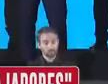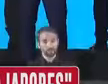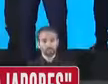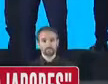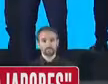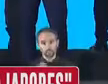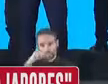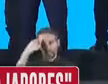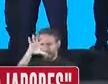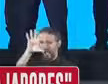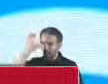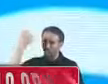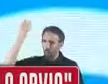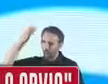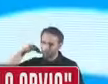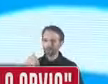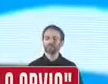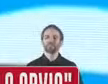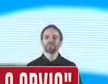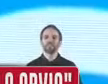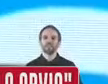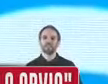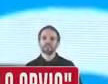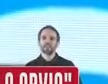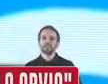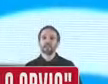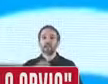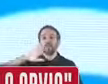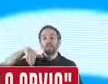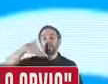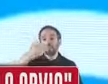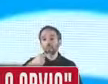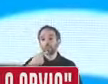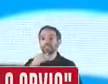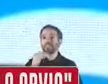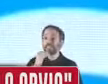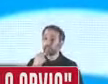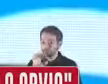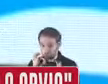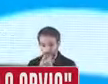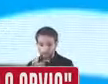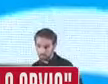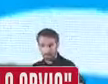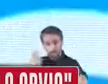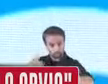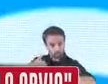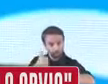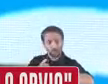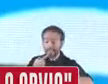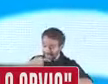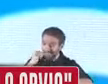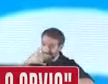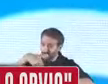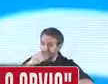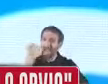nos acuerdan que después de sergio vine yo y les dije si va a crecer la